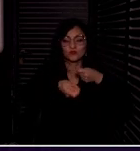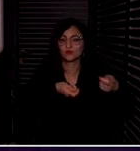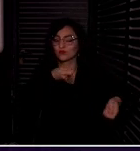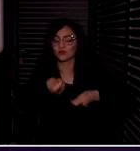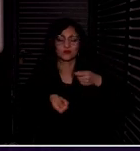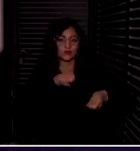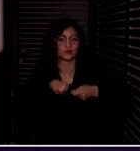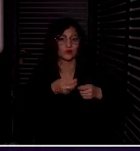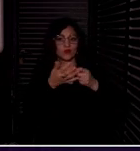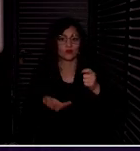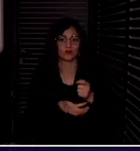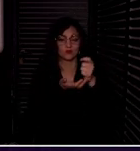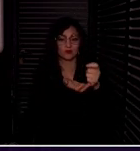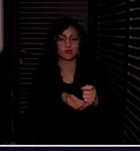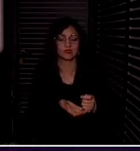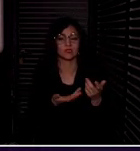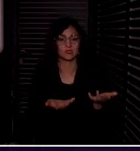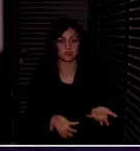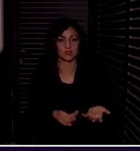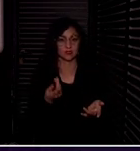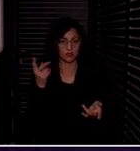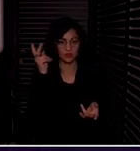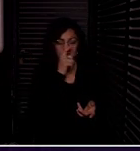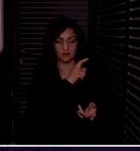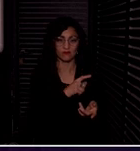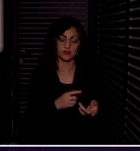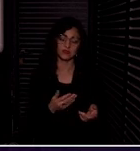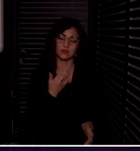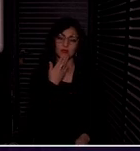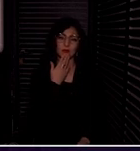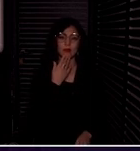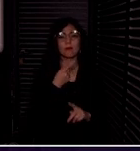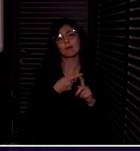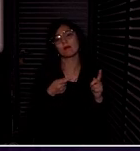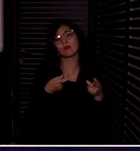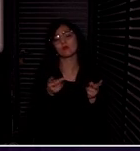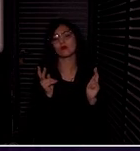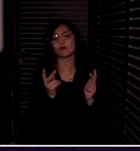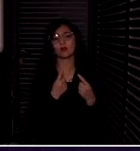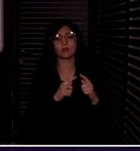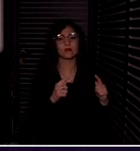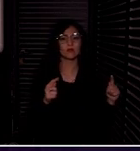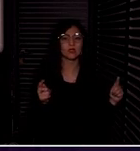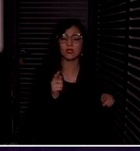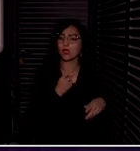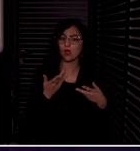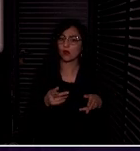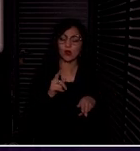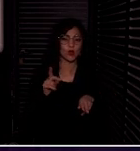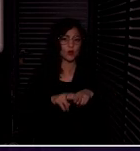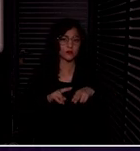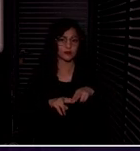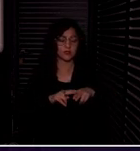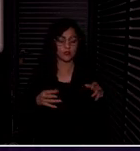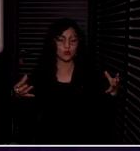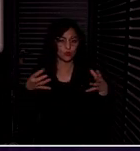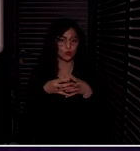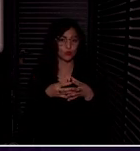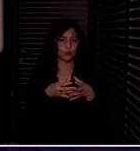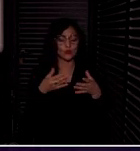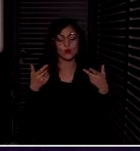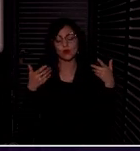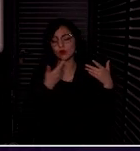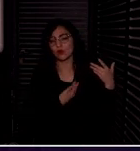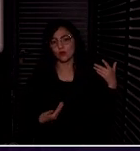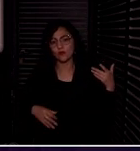mucho dinero del capital de inversión y si hablamos de los medios públicos, mucha inversión que no se está realizando por parte de los gobiernos y de los